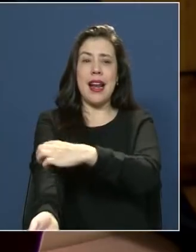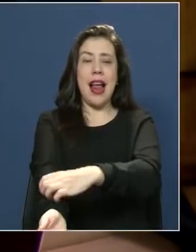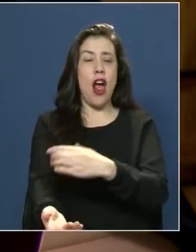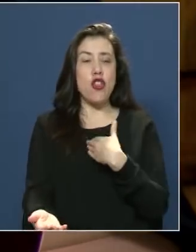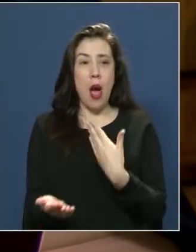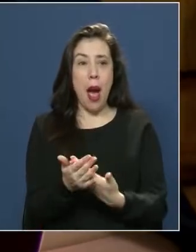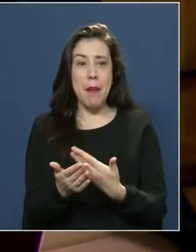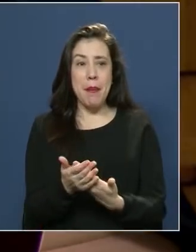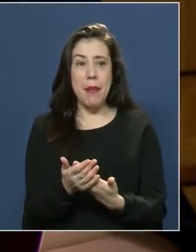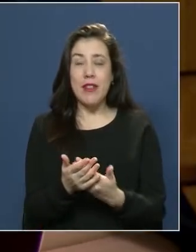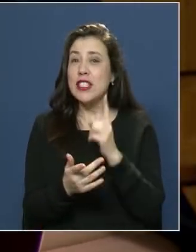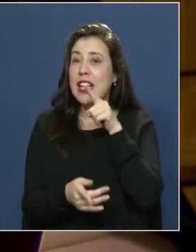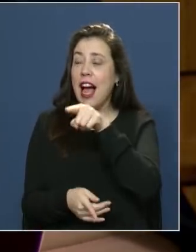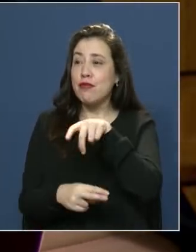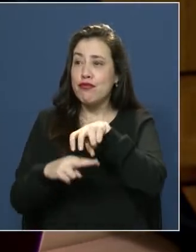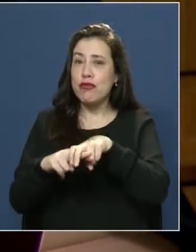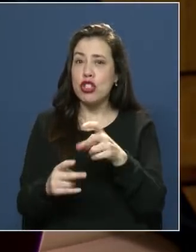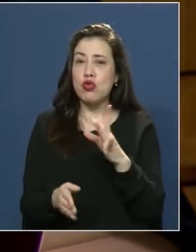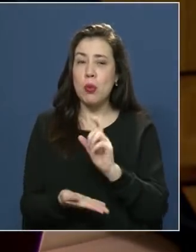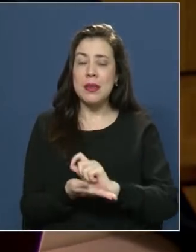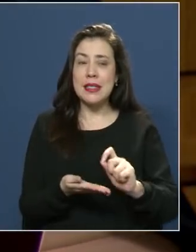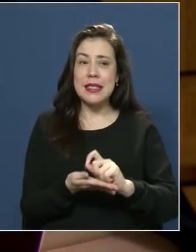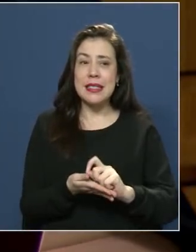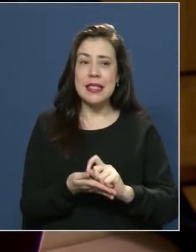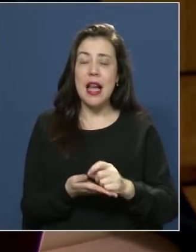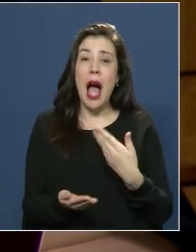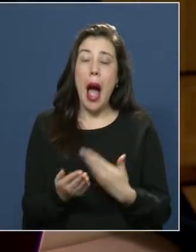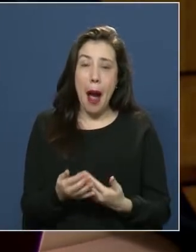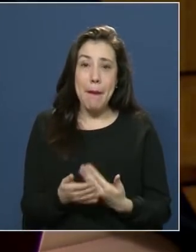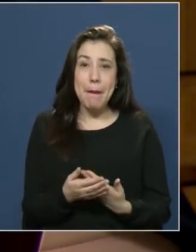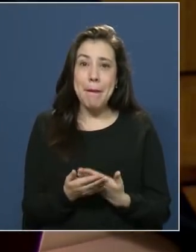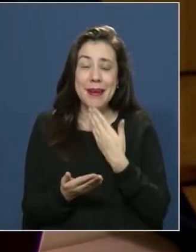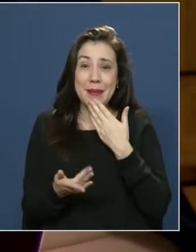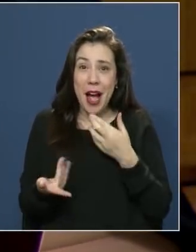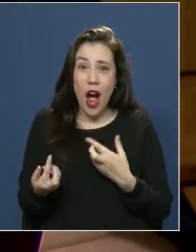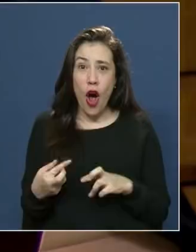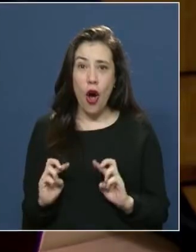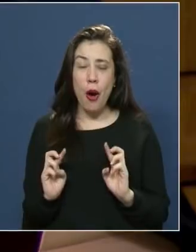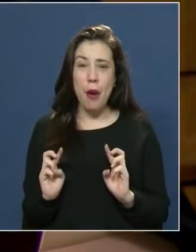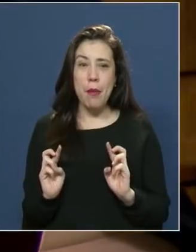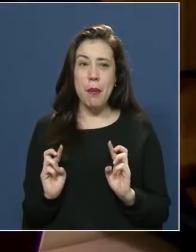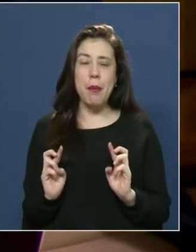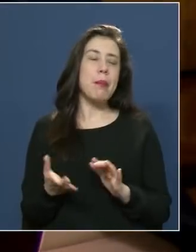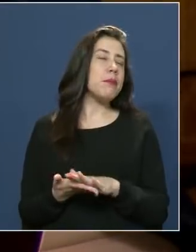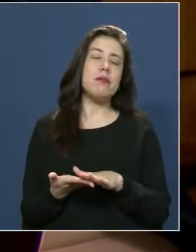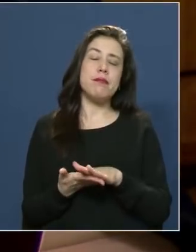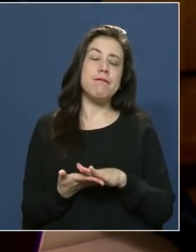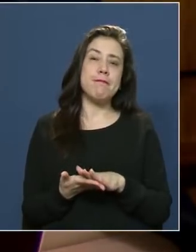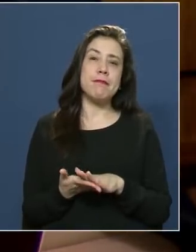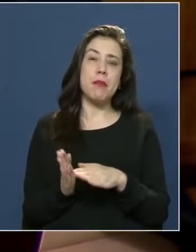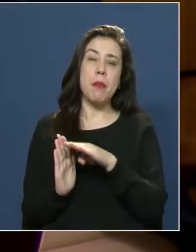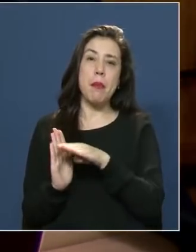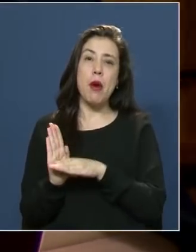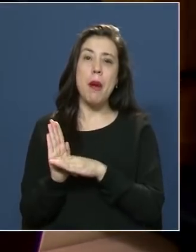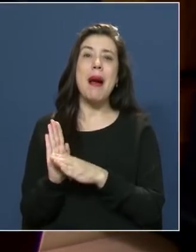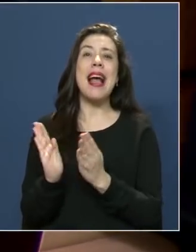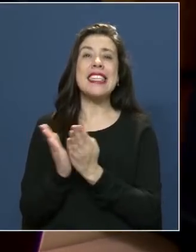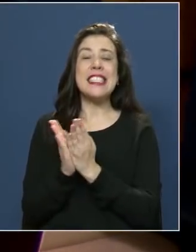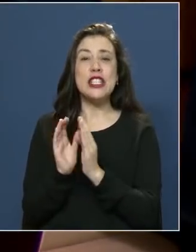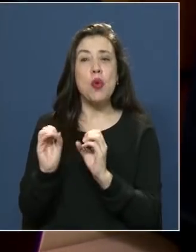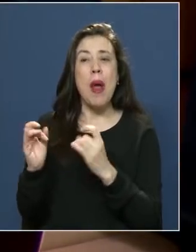aprovecho que aquí está el subsecretario para que aprovechemos también esta instancia para que, por ejemplo, el programa de escuelas de